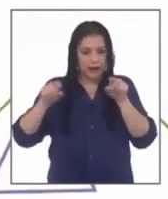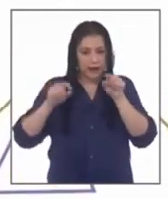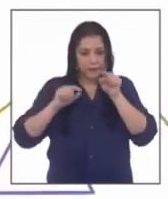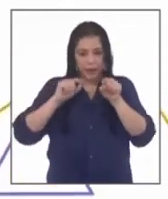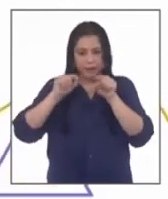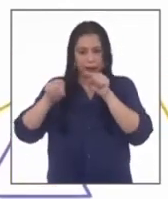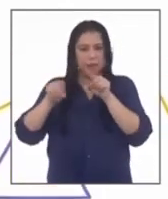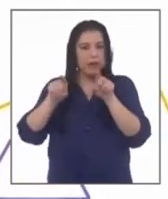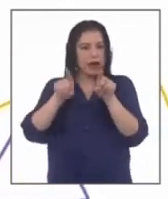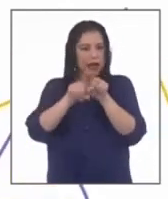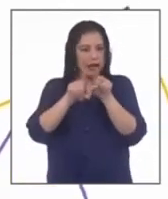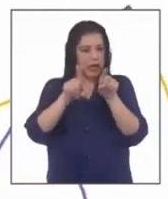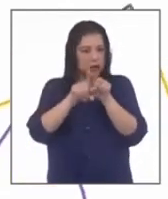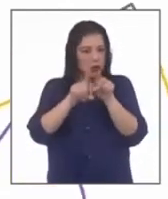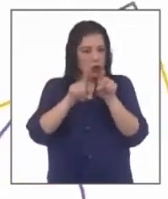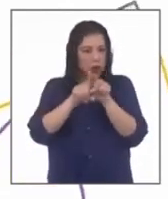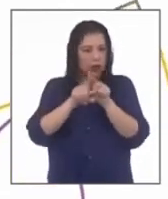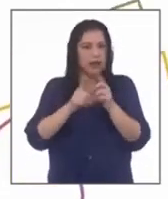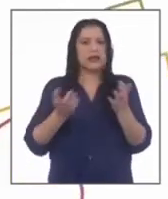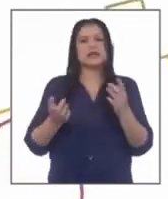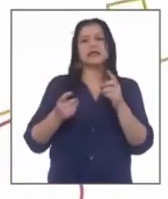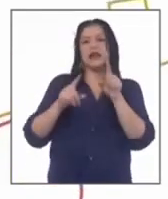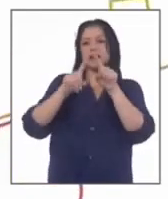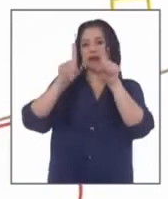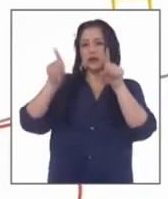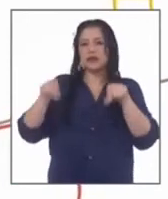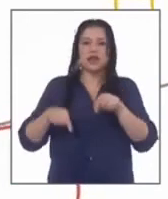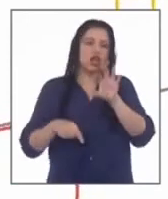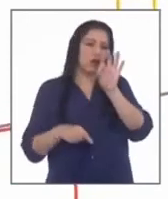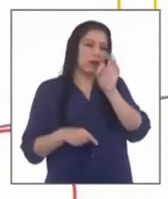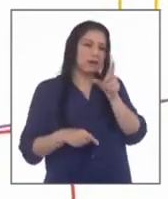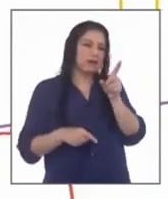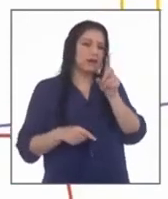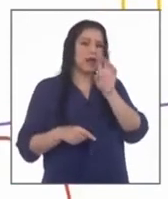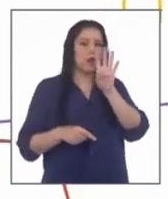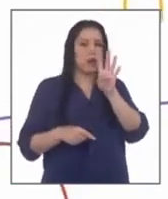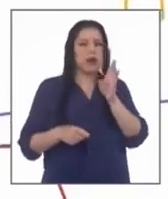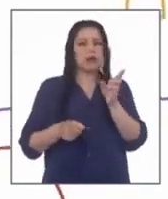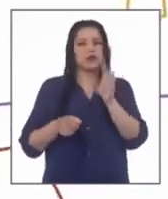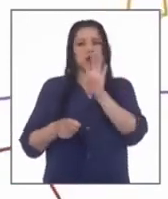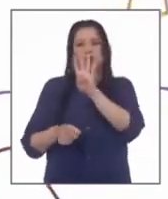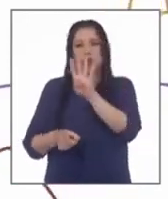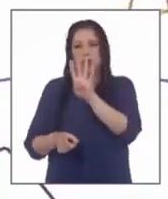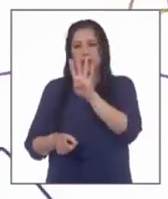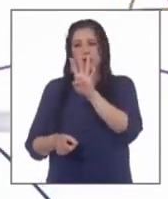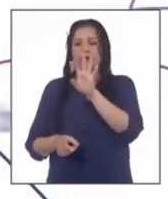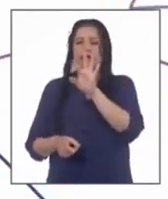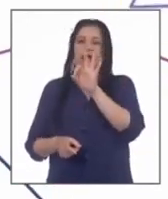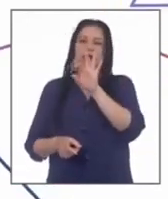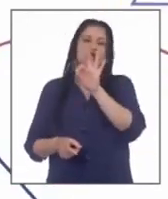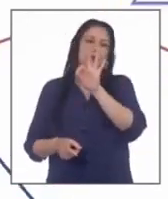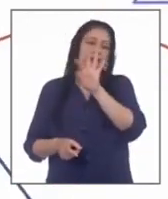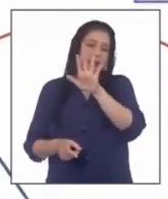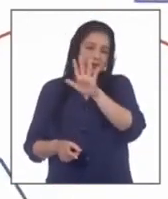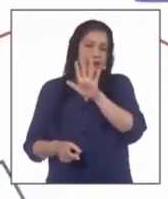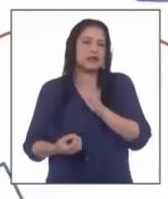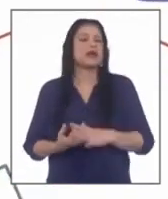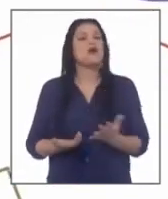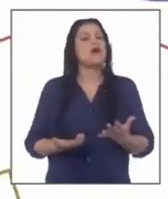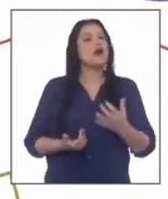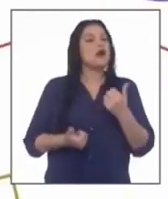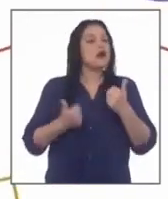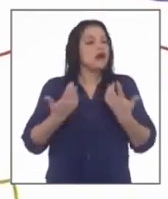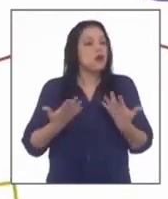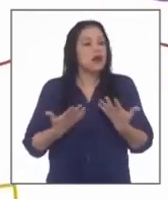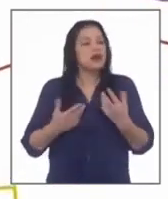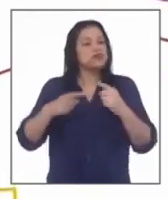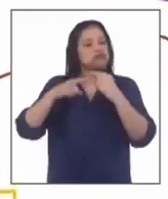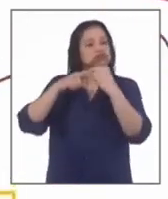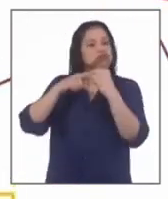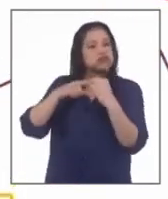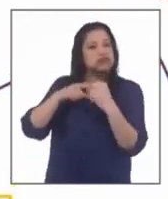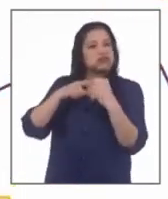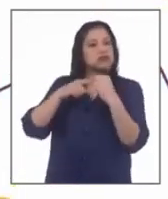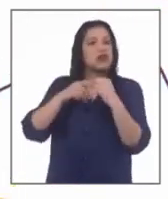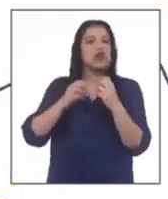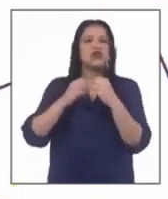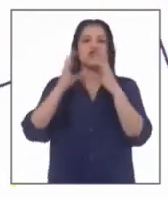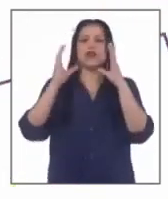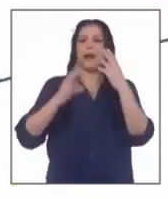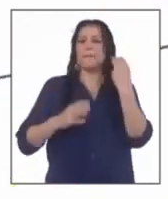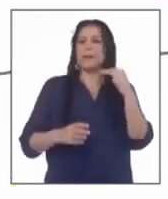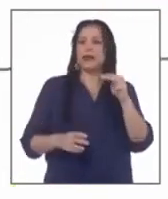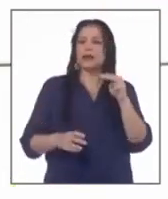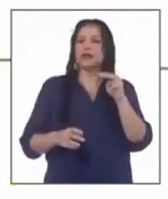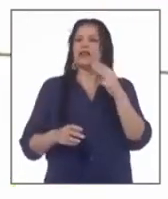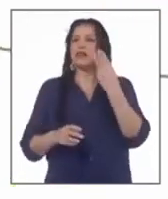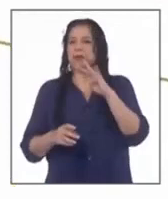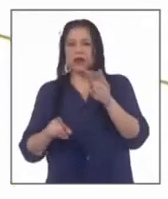puntos comunes que están en el intervalo cerrado desde 94 hasta 95. La respuesta es que la saturación de oxígeno que tienen en común los días martes